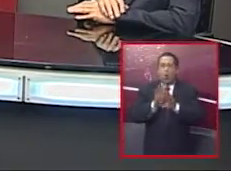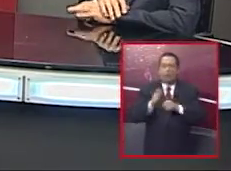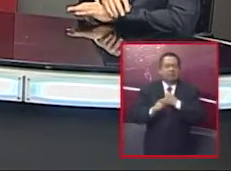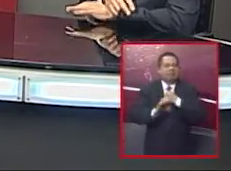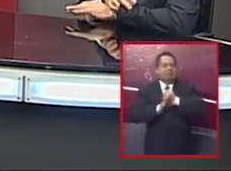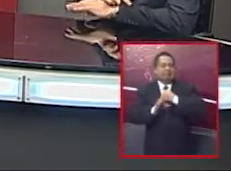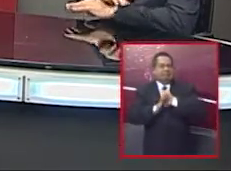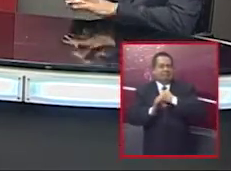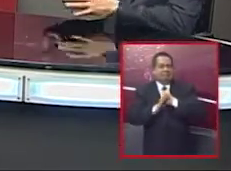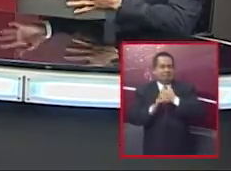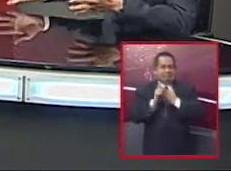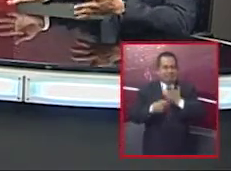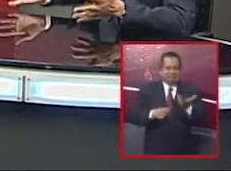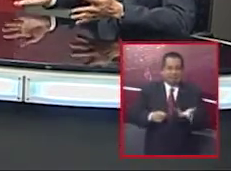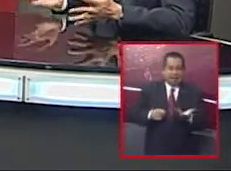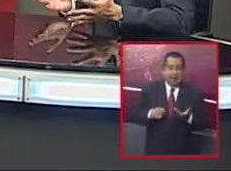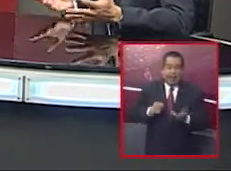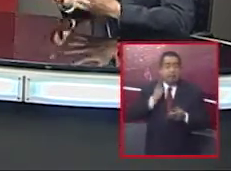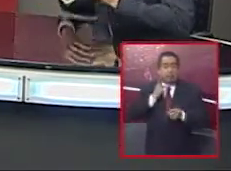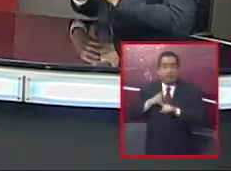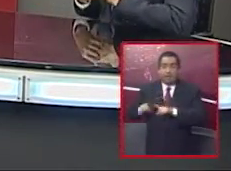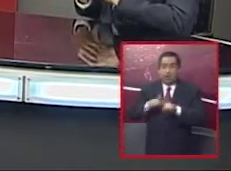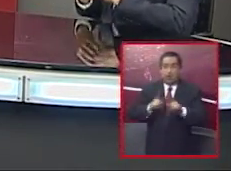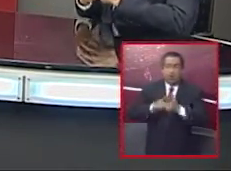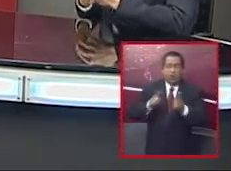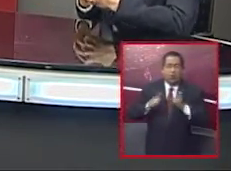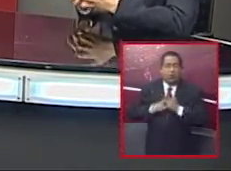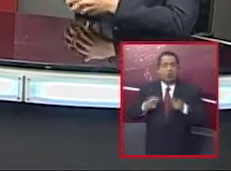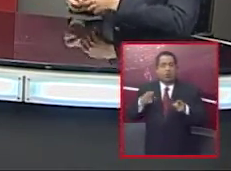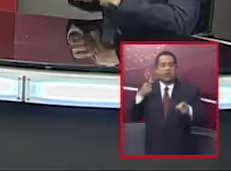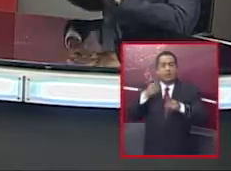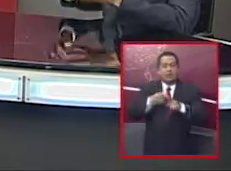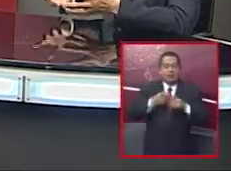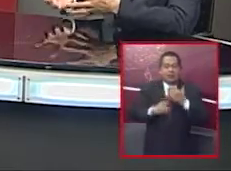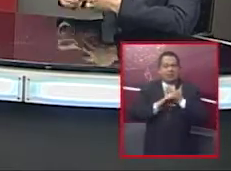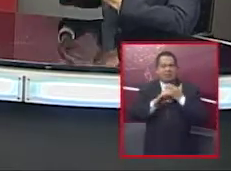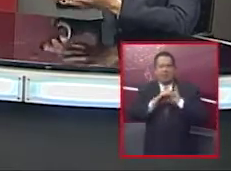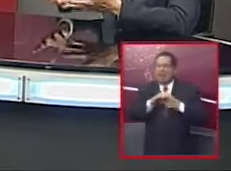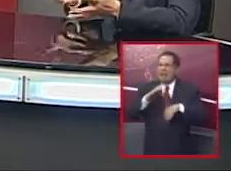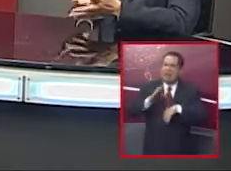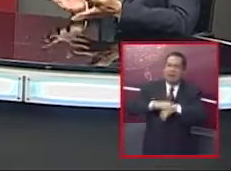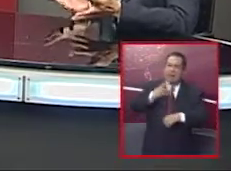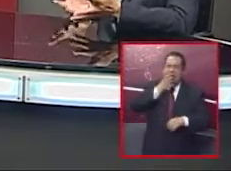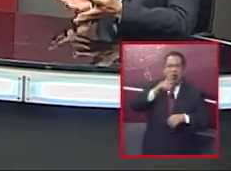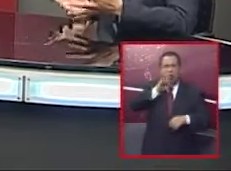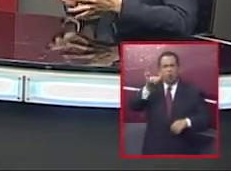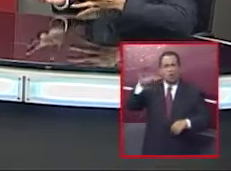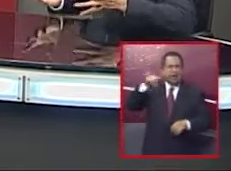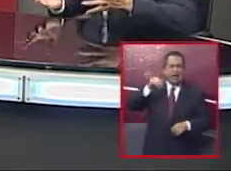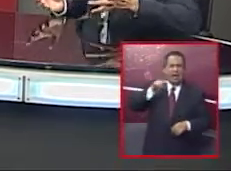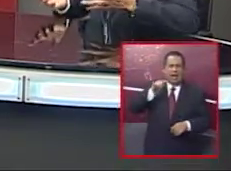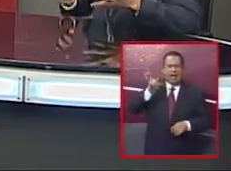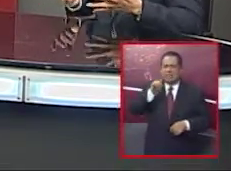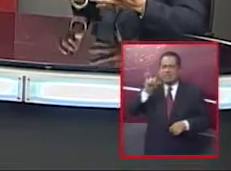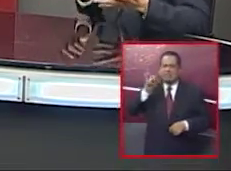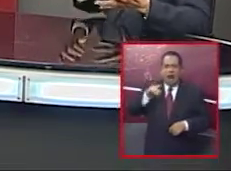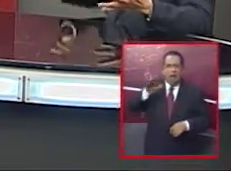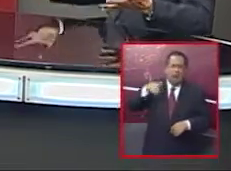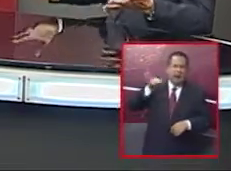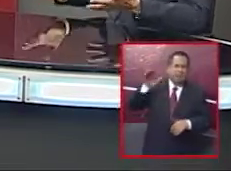gritar diputados de varios grupos parlamentarios, mi apellido, ¿no? Zambrano, Zambrano. ¿Qué pasó?